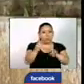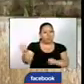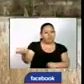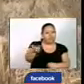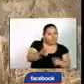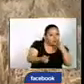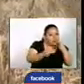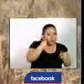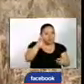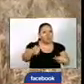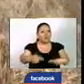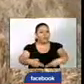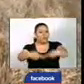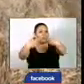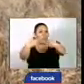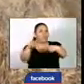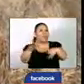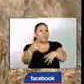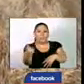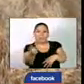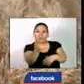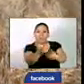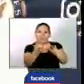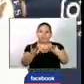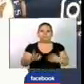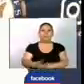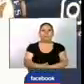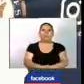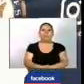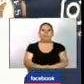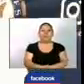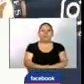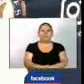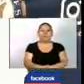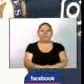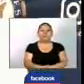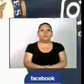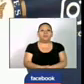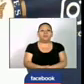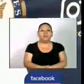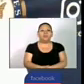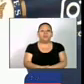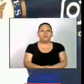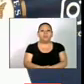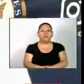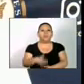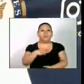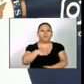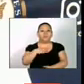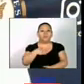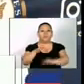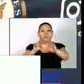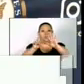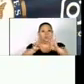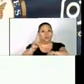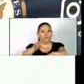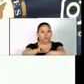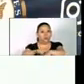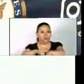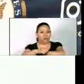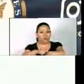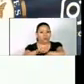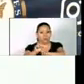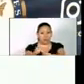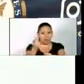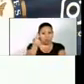con México debido al aumento en el número de inmigrantes El Border Patrol tiene no más 72 horas para tener una